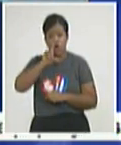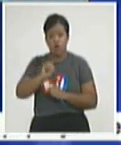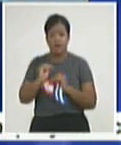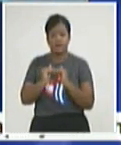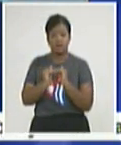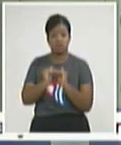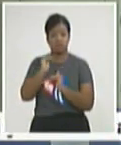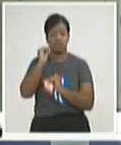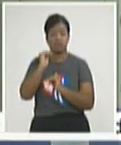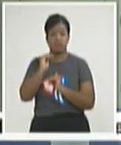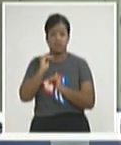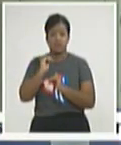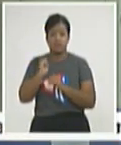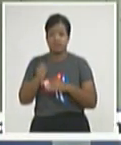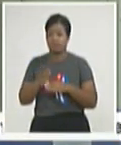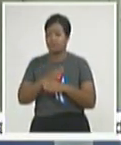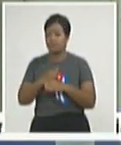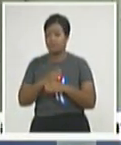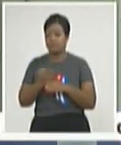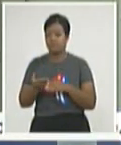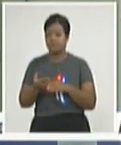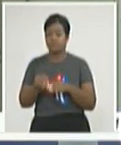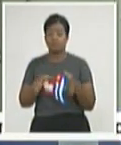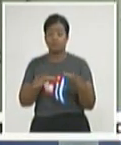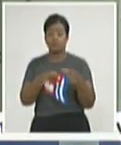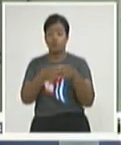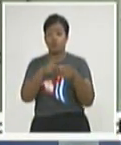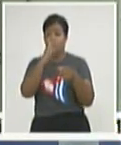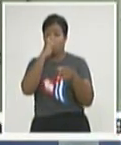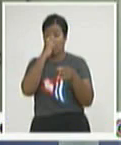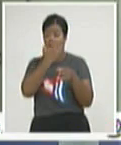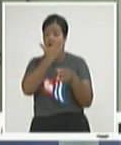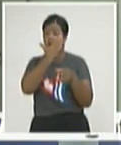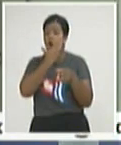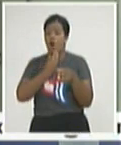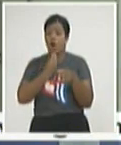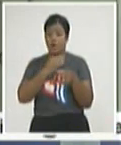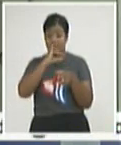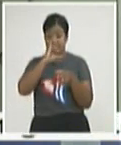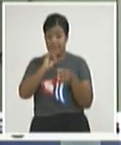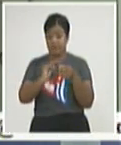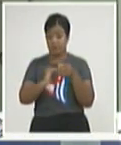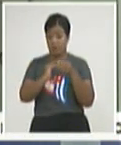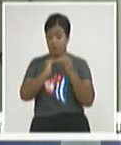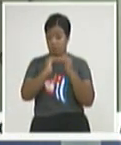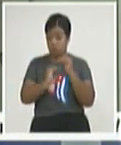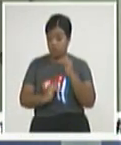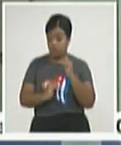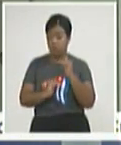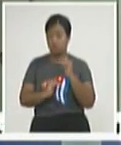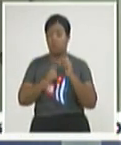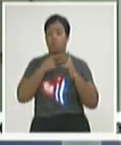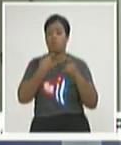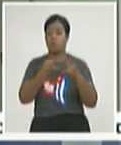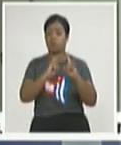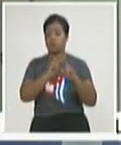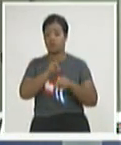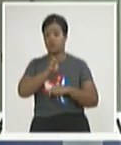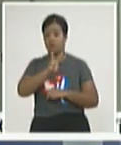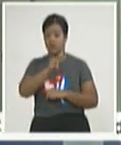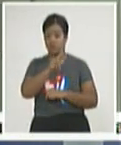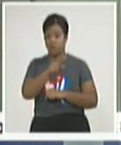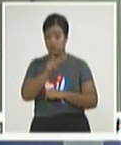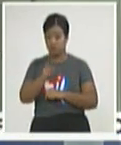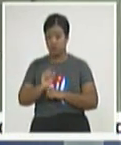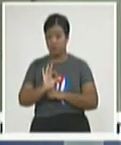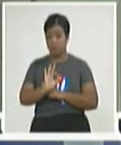Esto hace que de grupos de edades jóvenes, estamos hablando de menos de 60 años, fallecen 13 personas